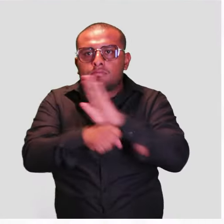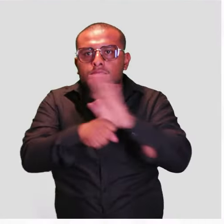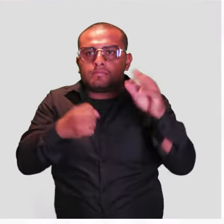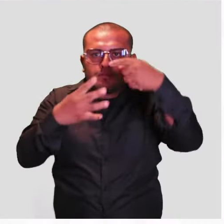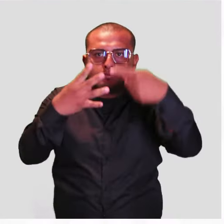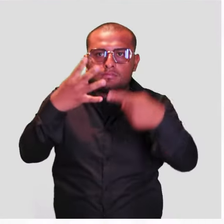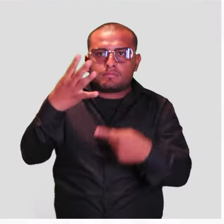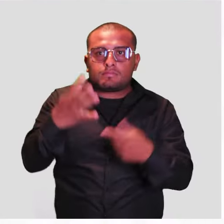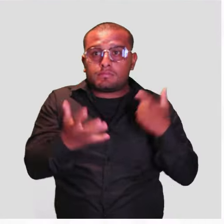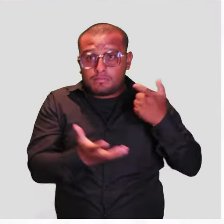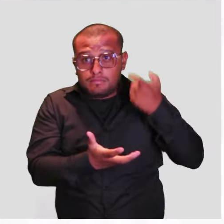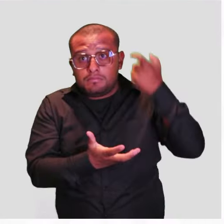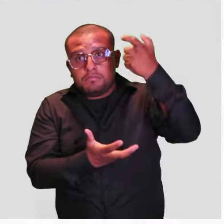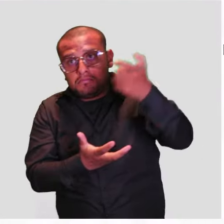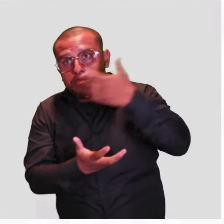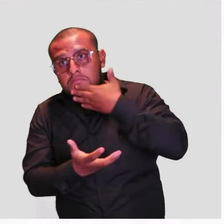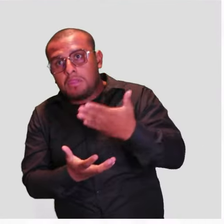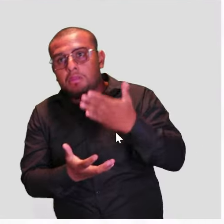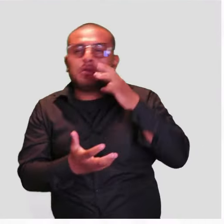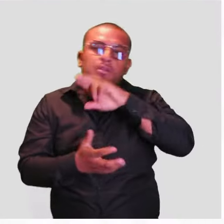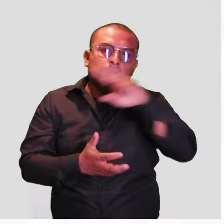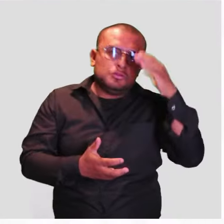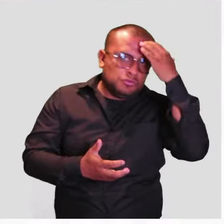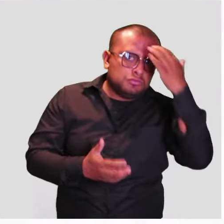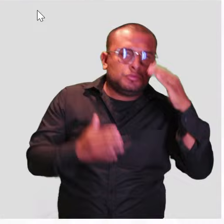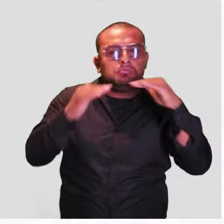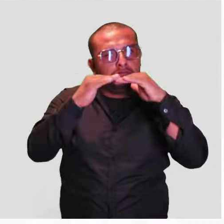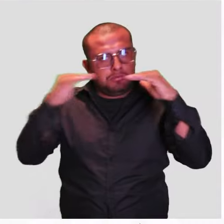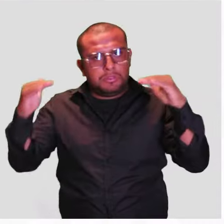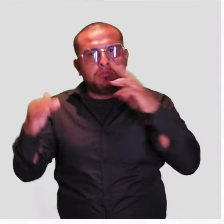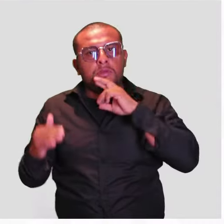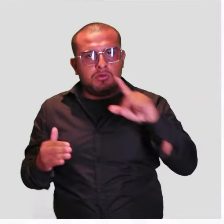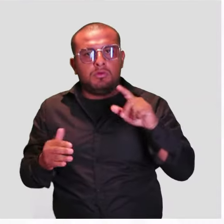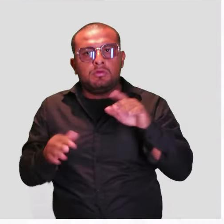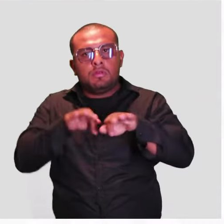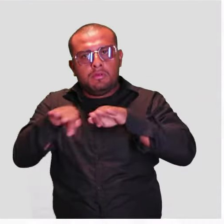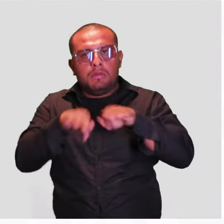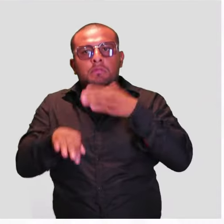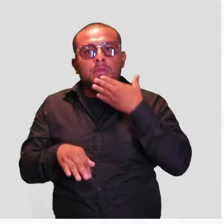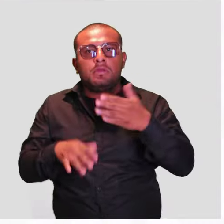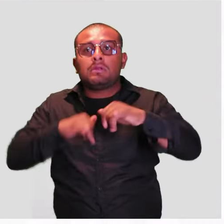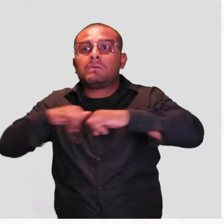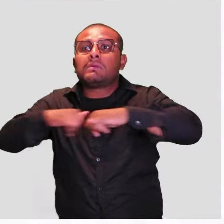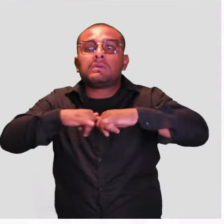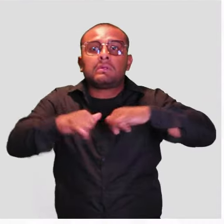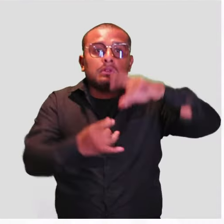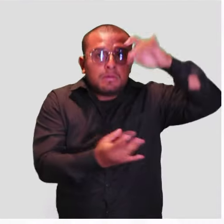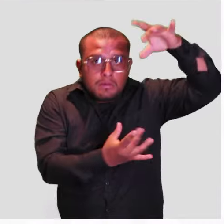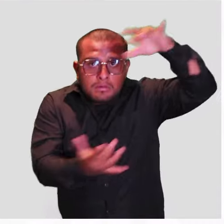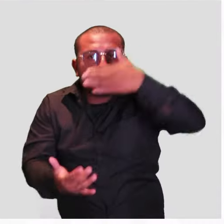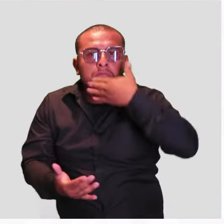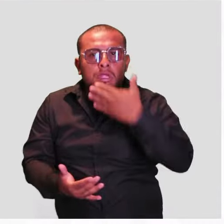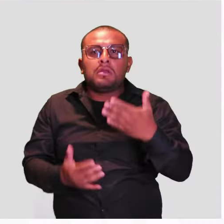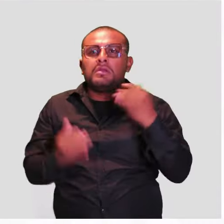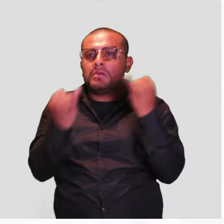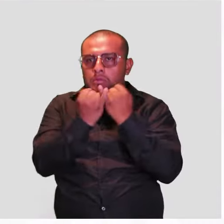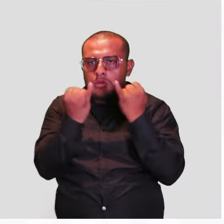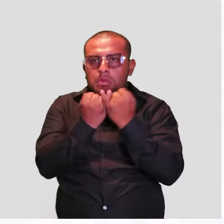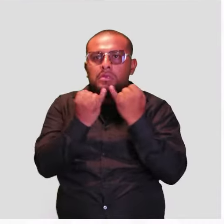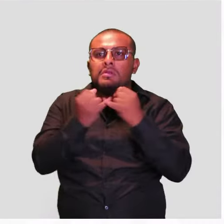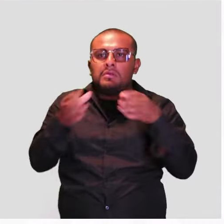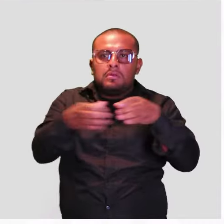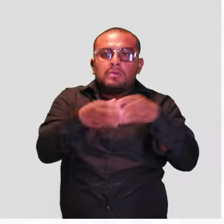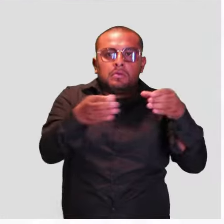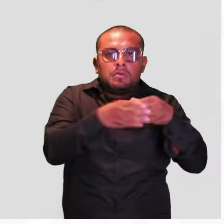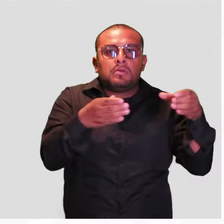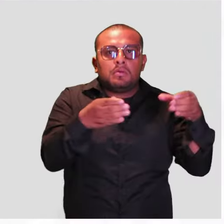que reconocerles que se tiene que nivelar para que realicen mejor su trabajo. Hay que dividir el territorio municipal en unidades geográficas compactas para localizar